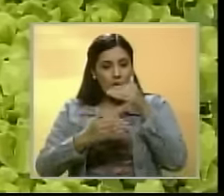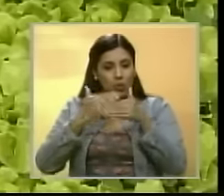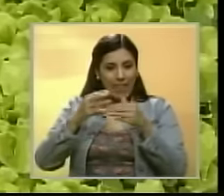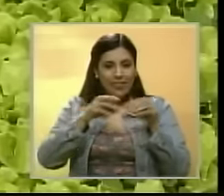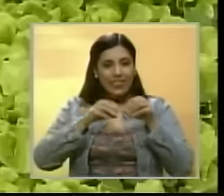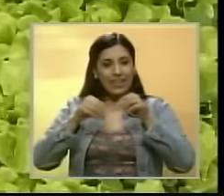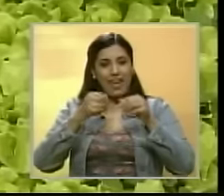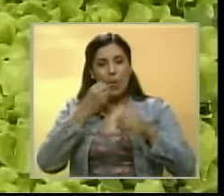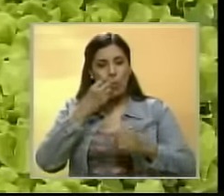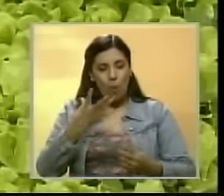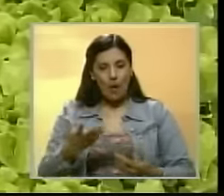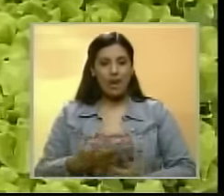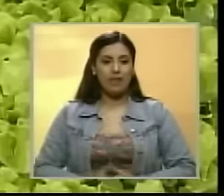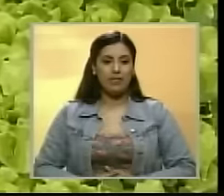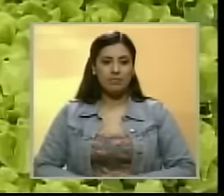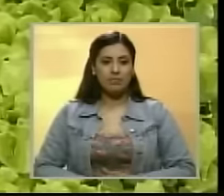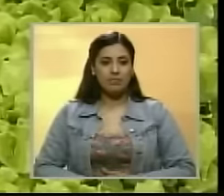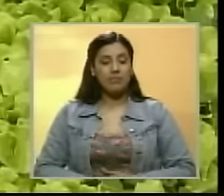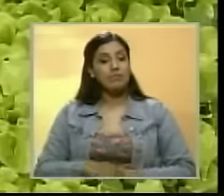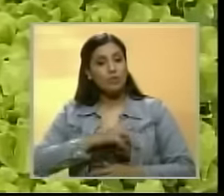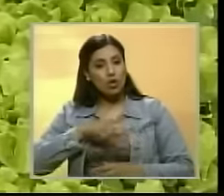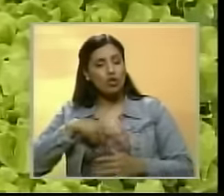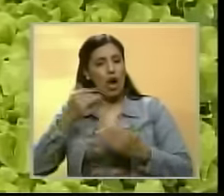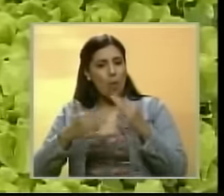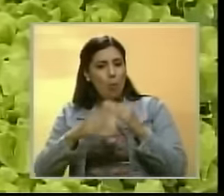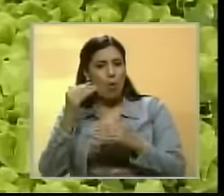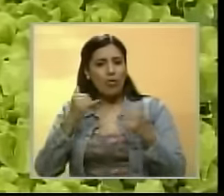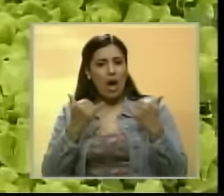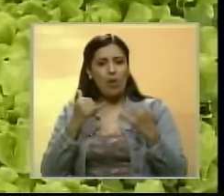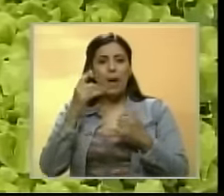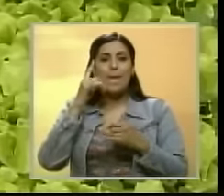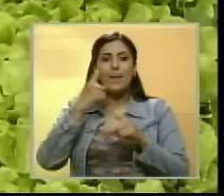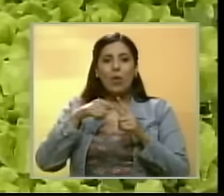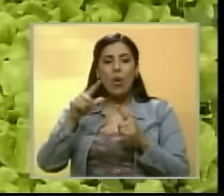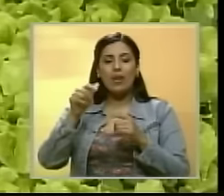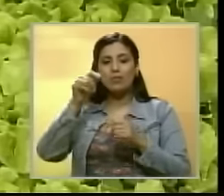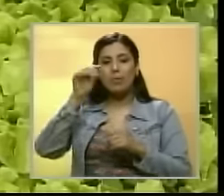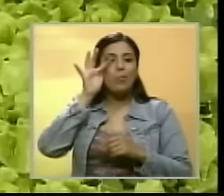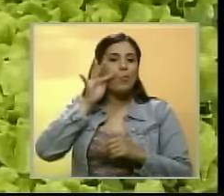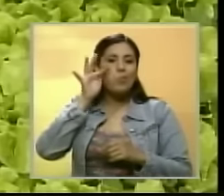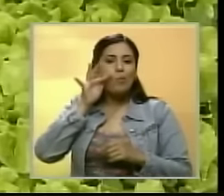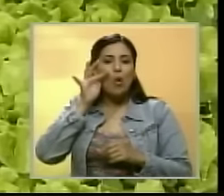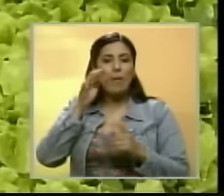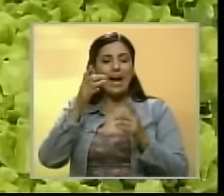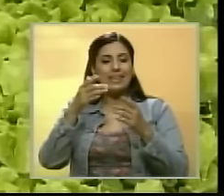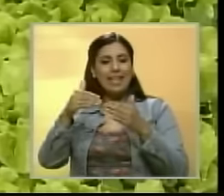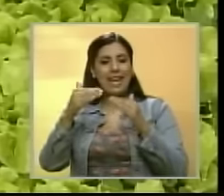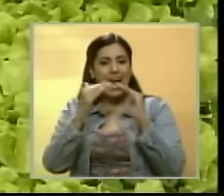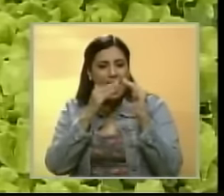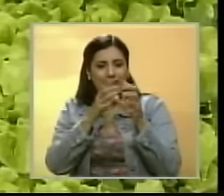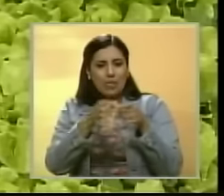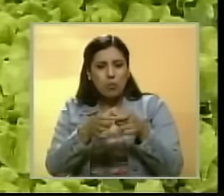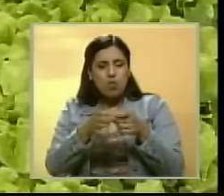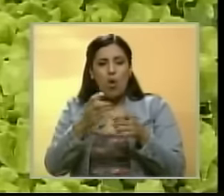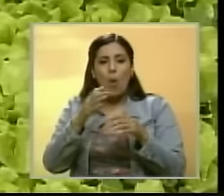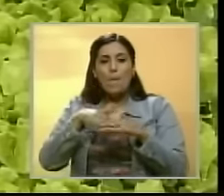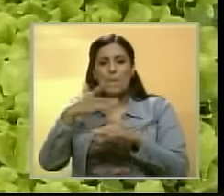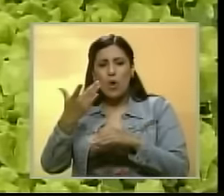que la tierra esté en buenas condiciones y está muy de moda hoy en día que si los cultivos de tomate en las casas